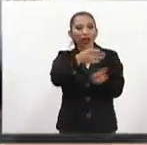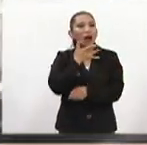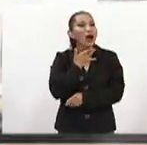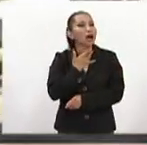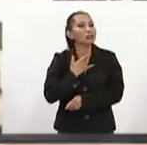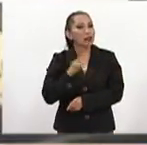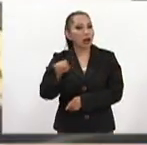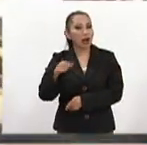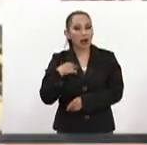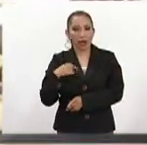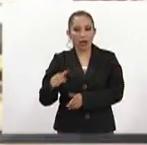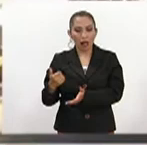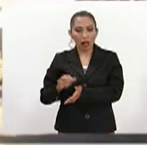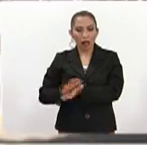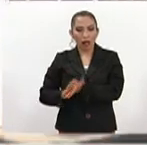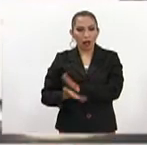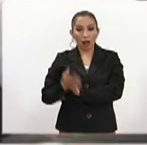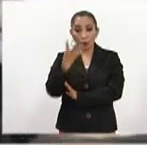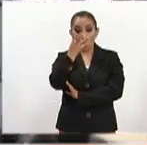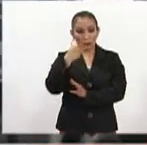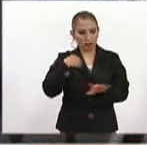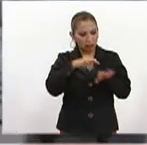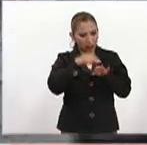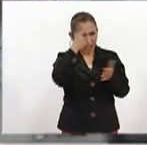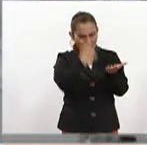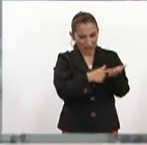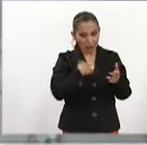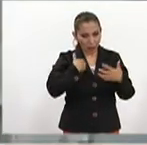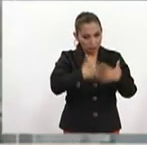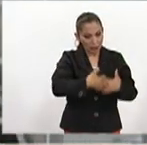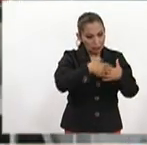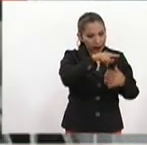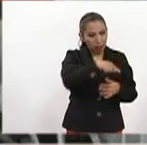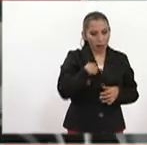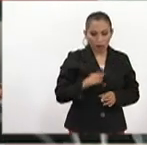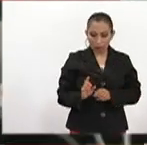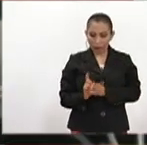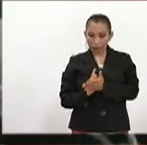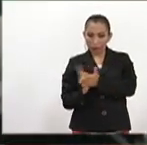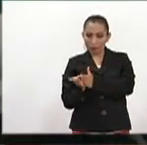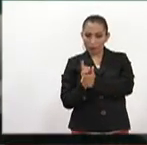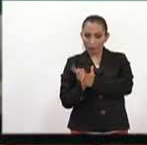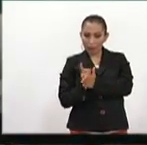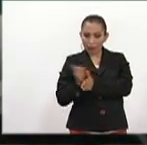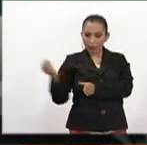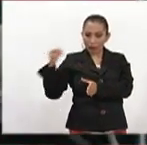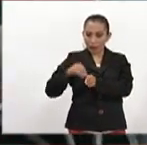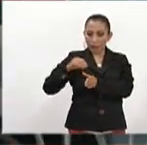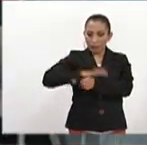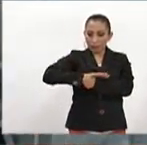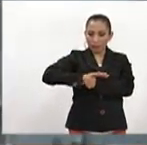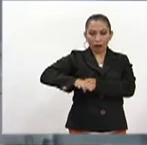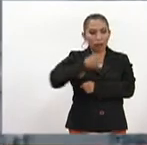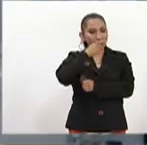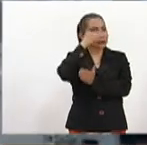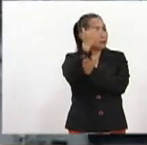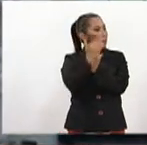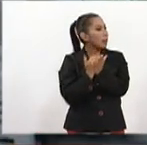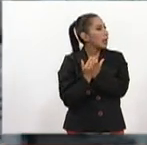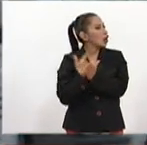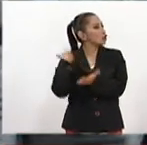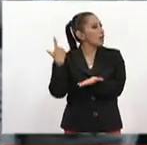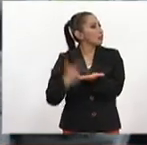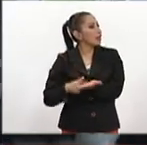combustible, los famosos guachicoleros. Se trata de 4 empleados que manipulaban los medidores de las pipas para sobrecargarlas y reportar menores